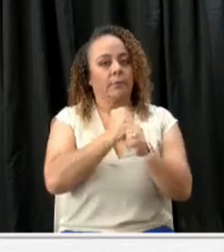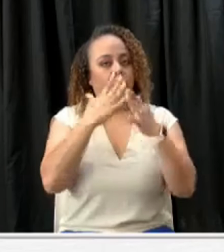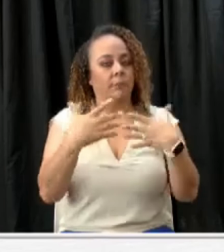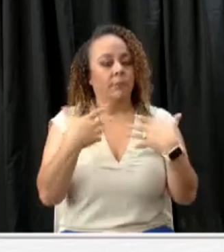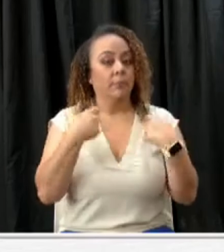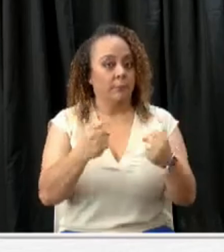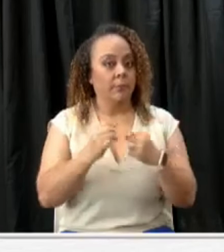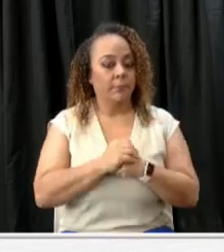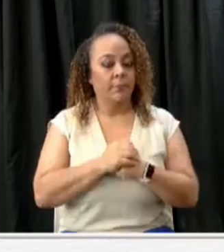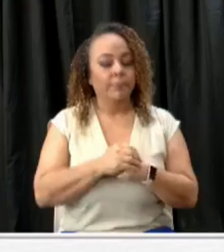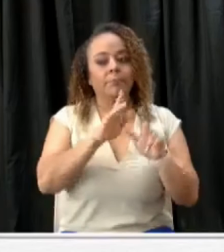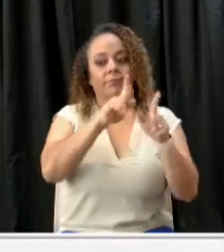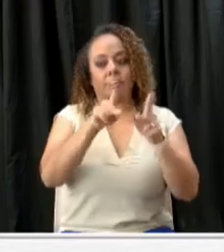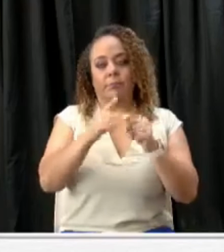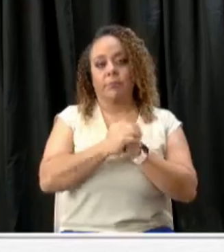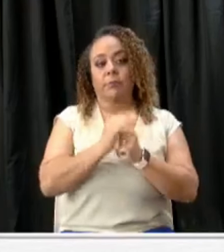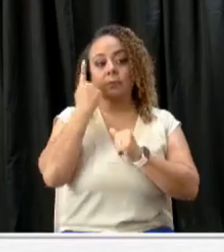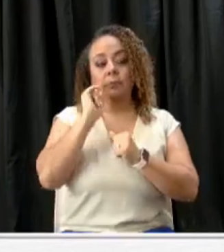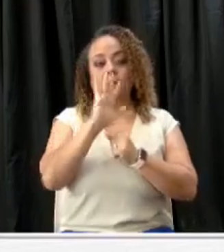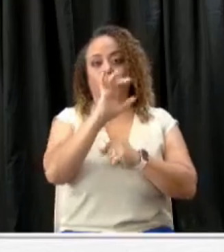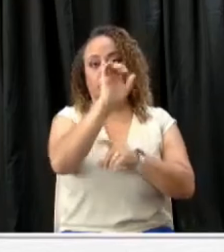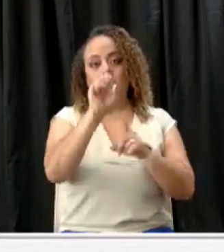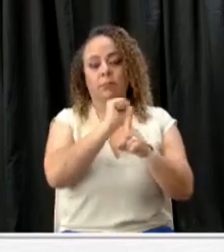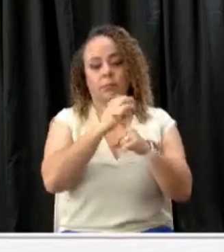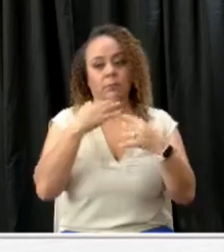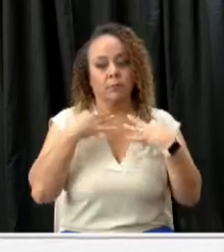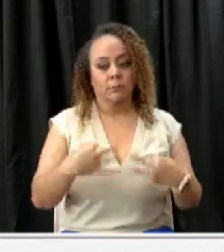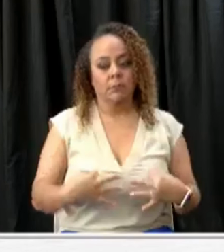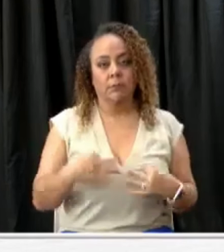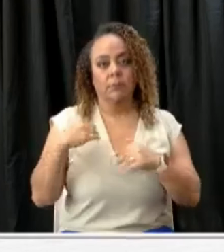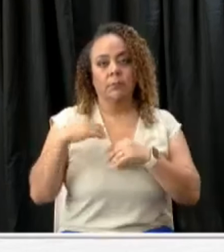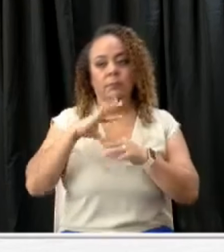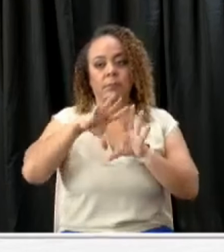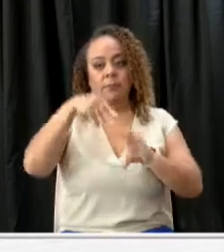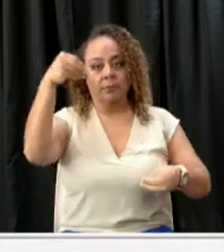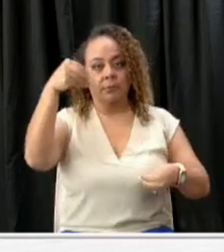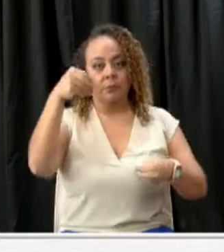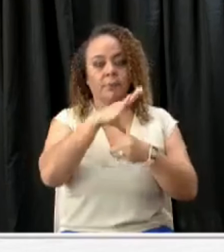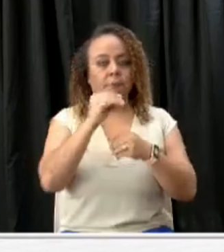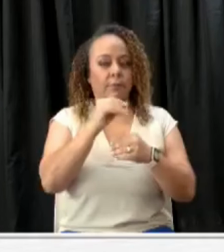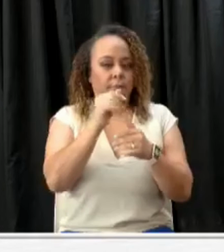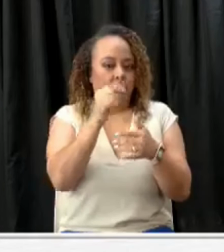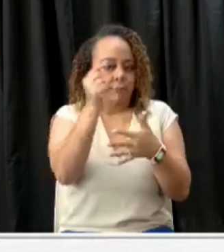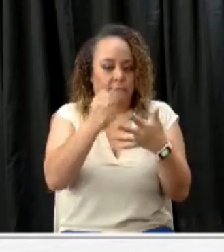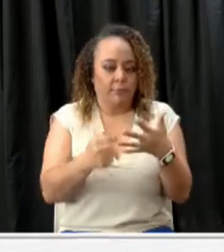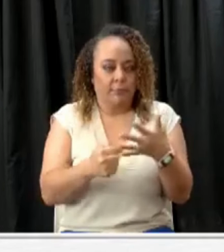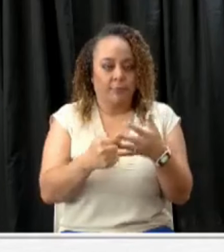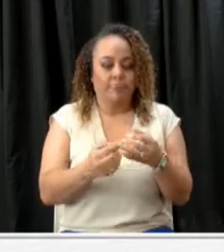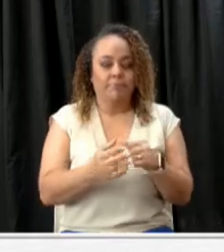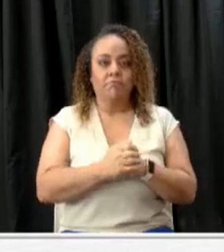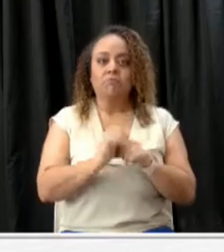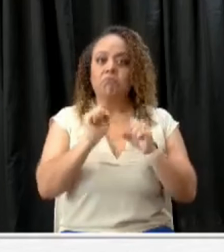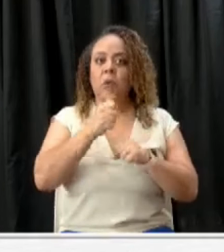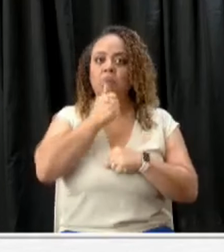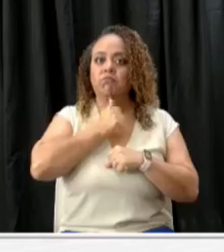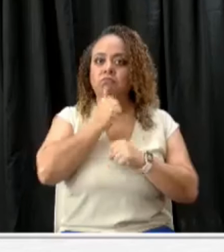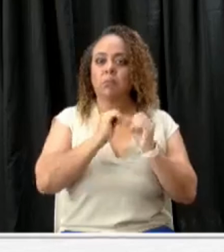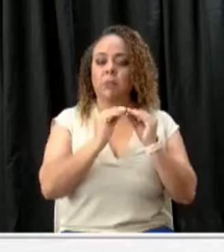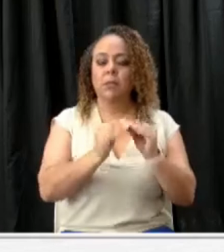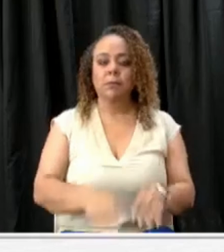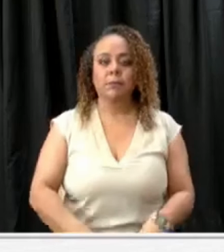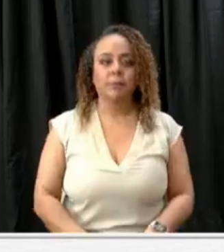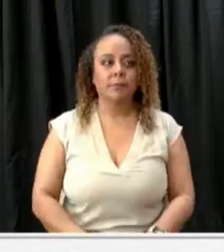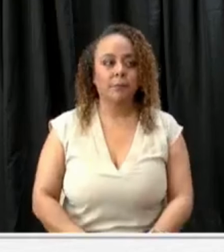sano, de personas que por su condición física, genética y demás, son mucho más resistentes al estrés